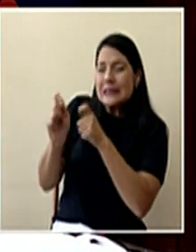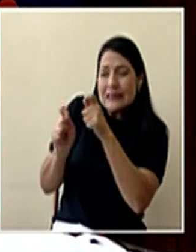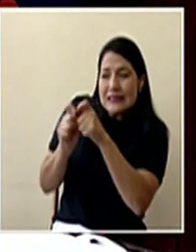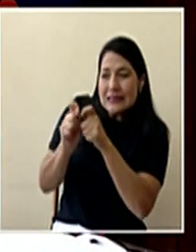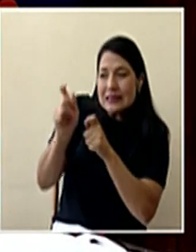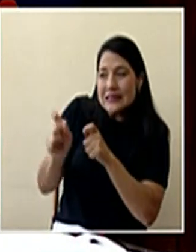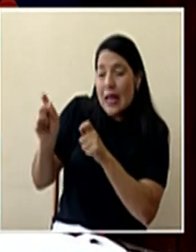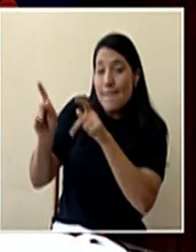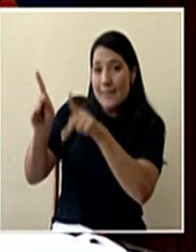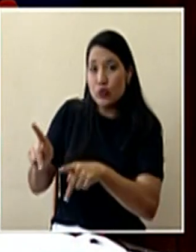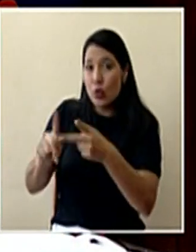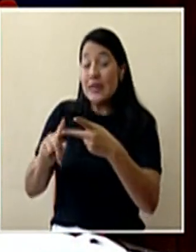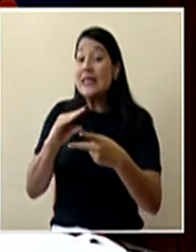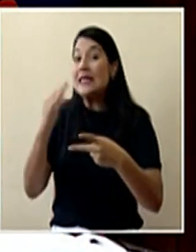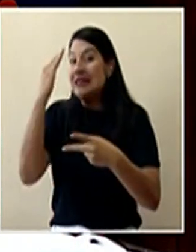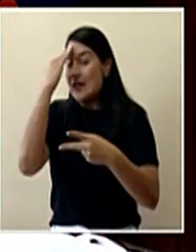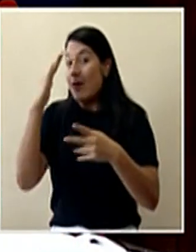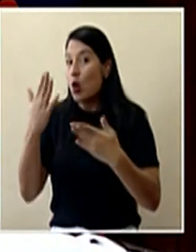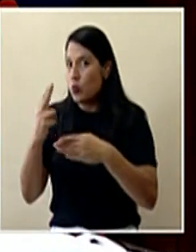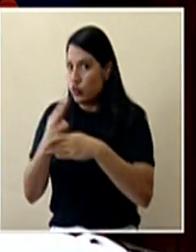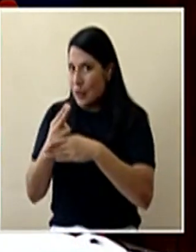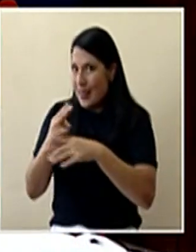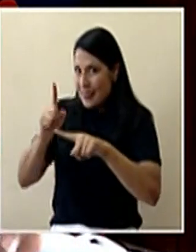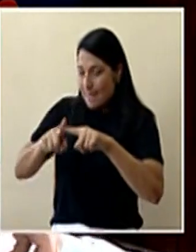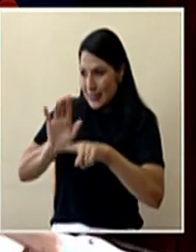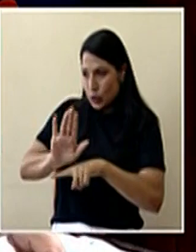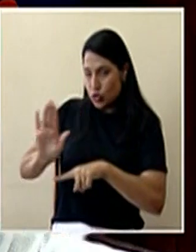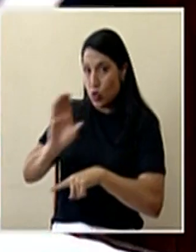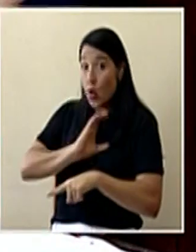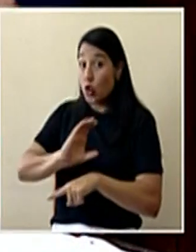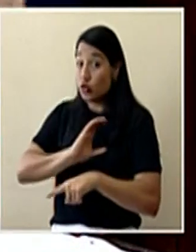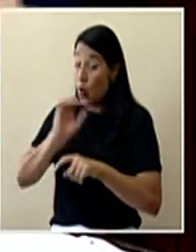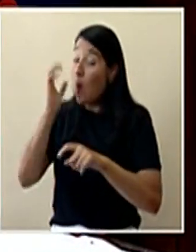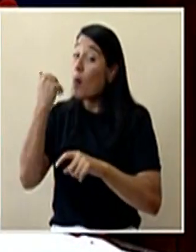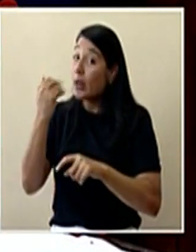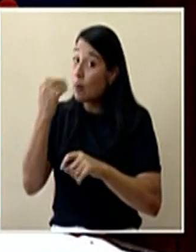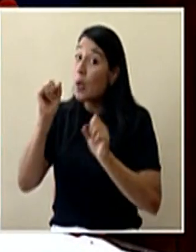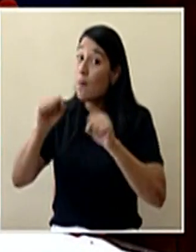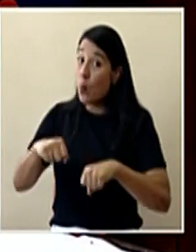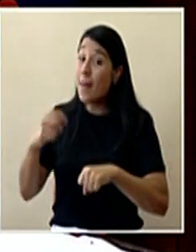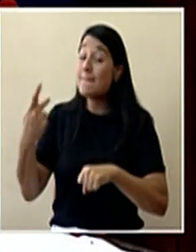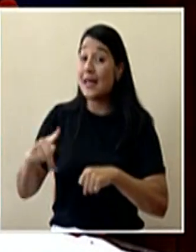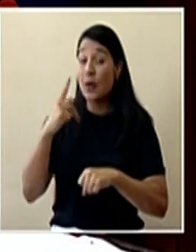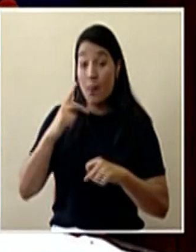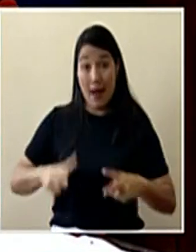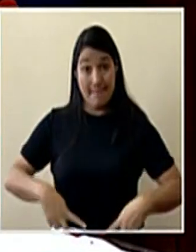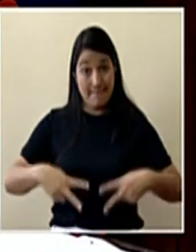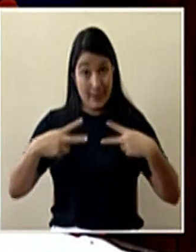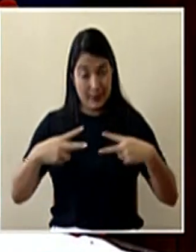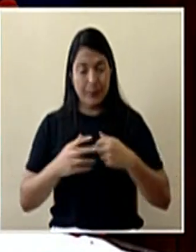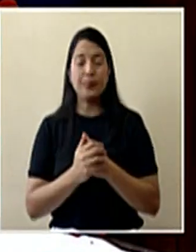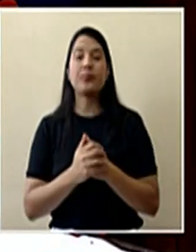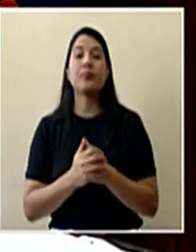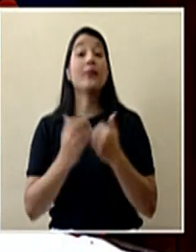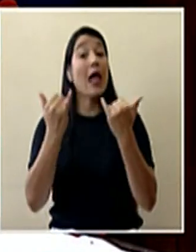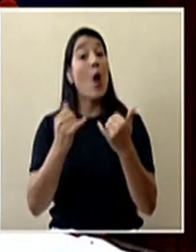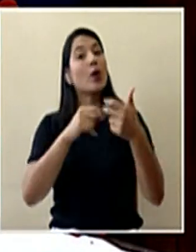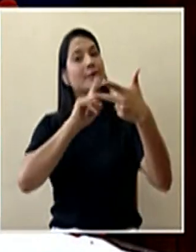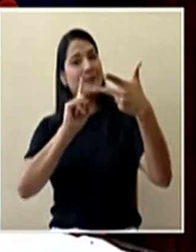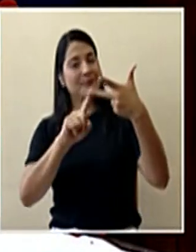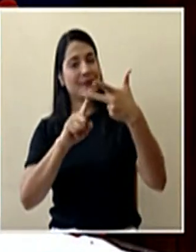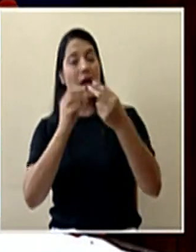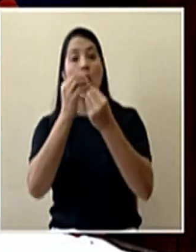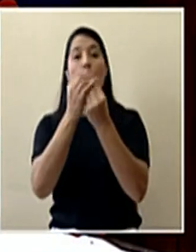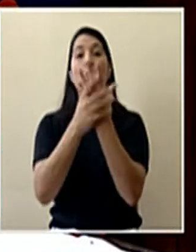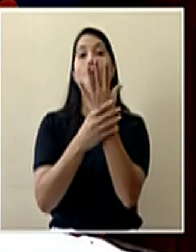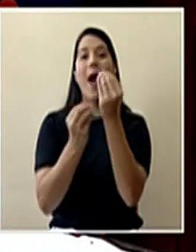en peligro la vida de las personas. Y estos son guantes quirúrgicos. Los guantes quirúrgicos, de hecho, para utilizarlos